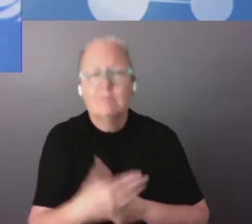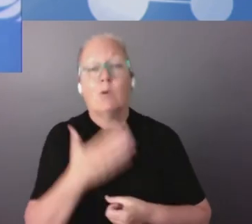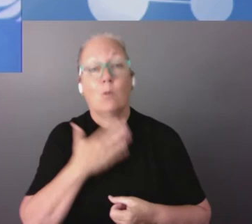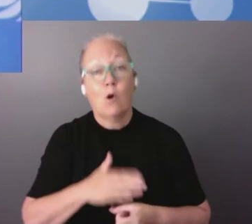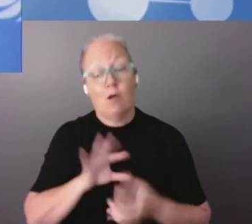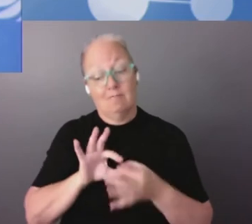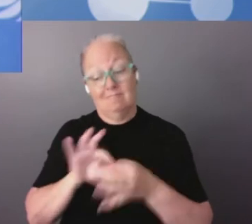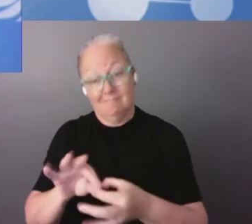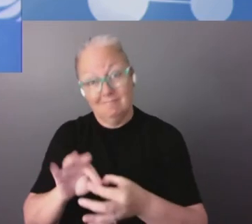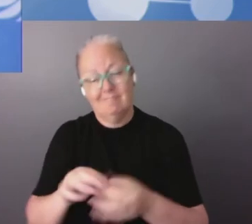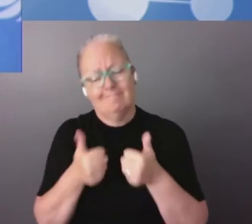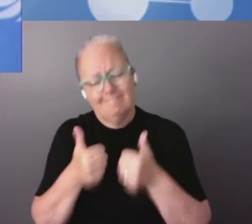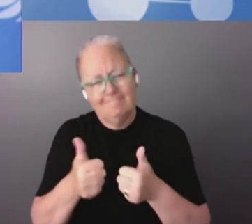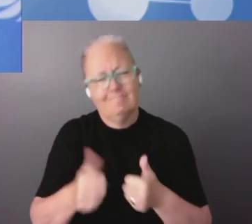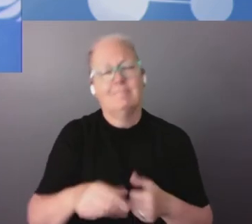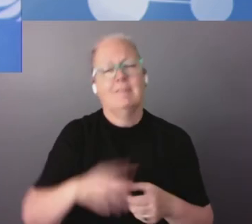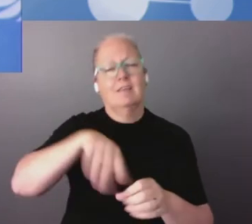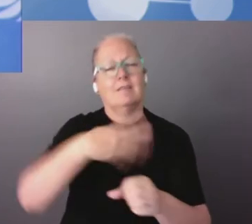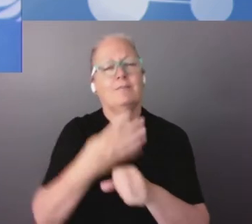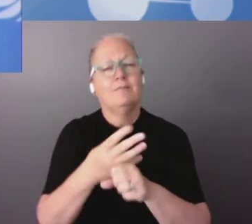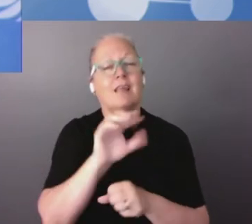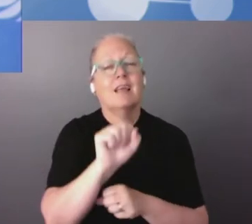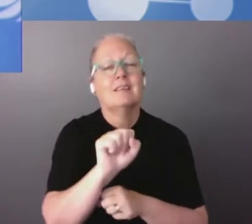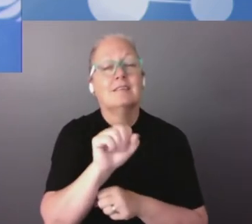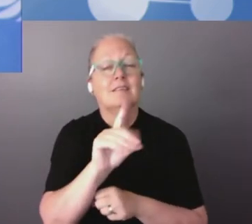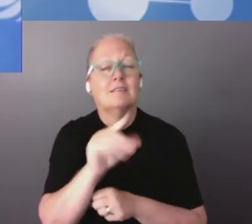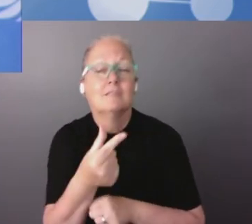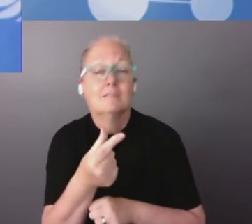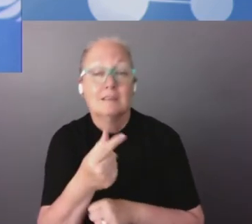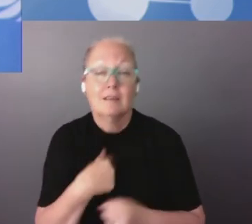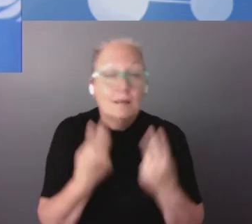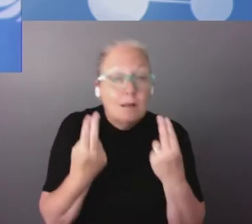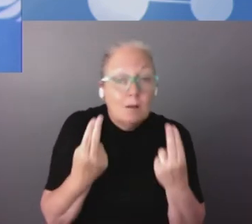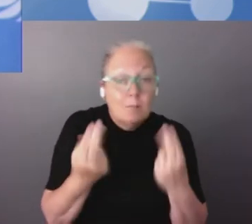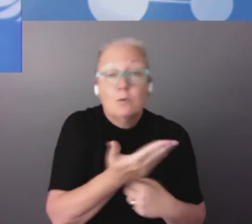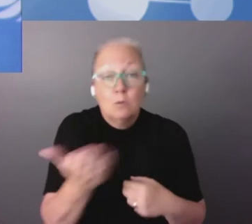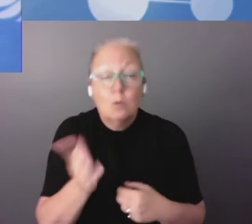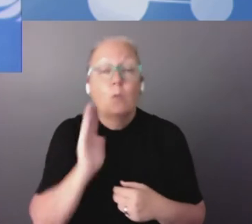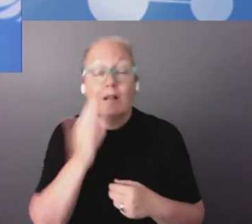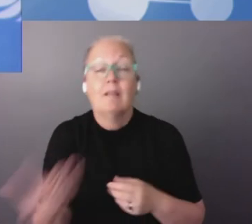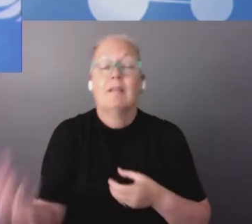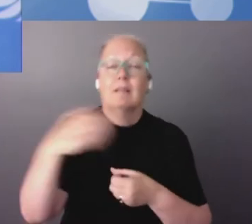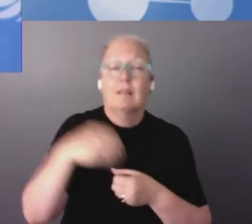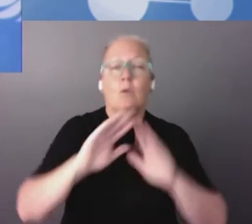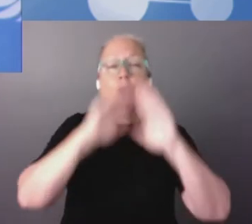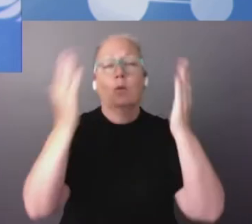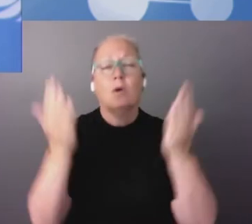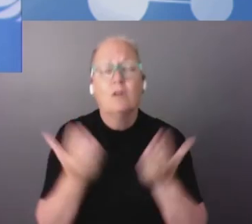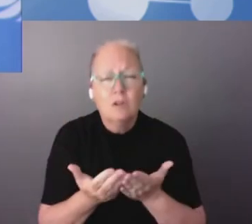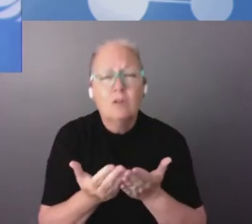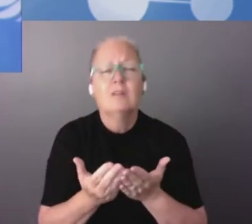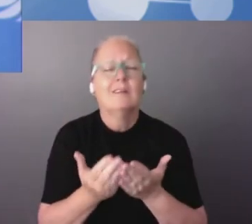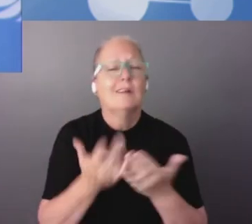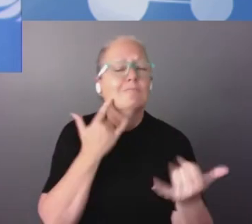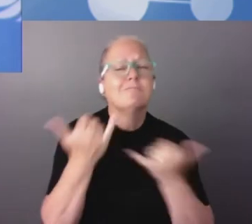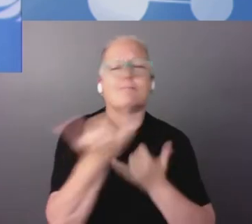año, como también esperamos las conclusiones del informe presentado por el